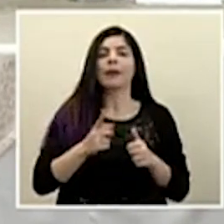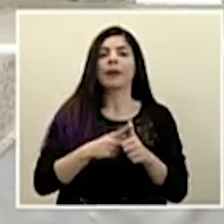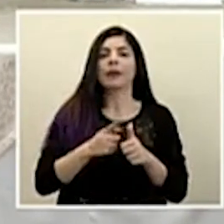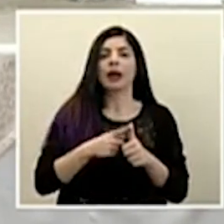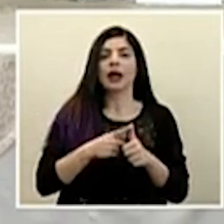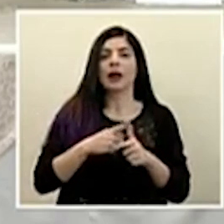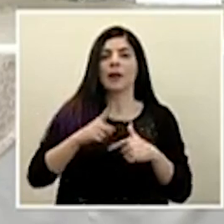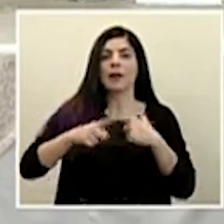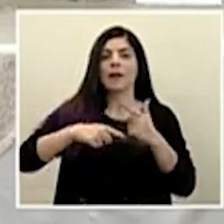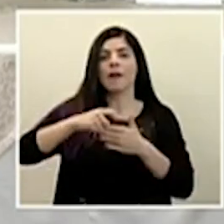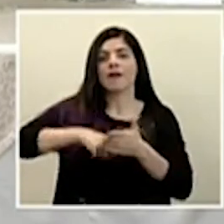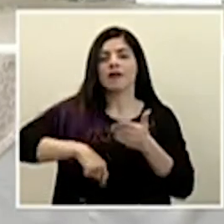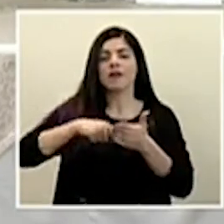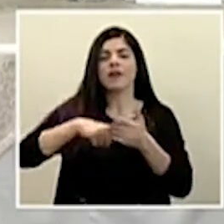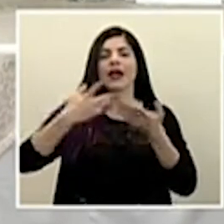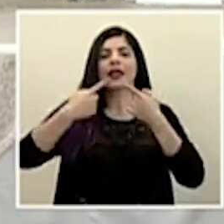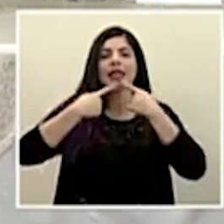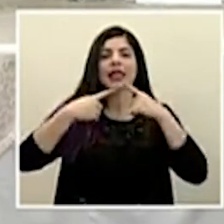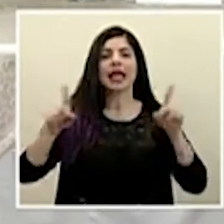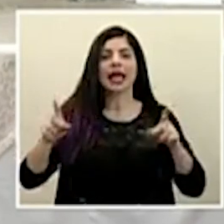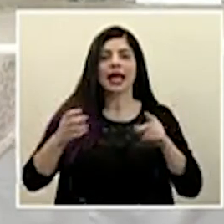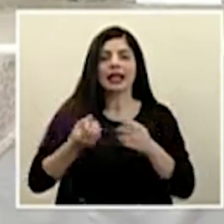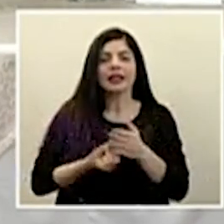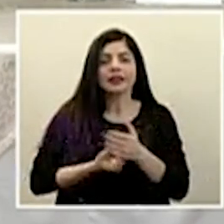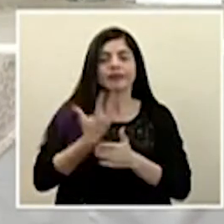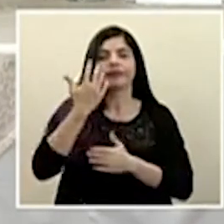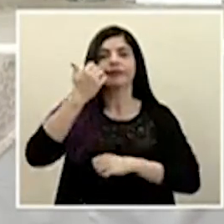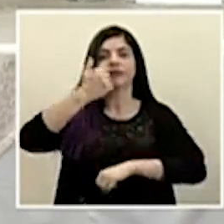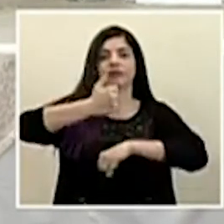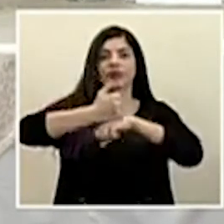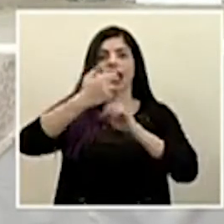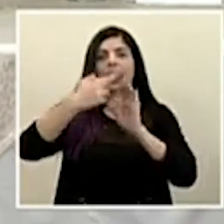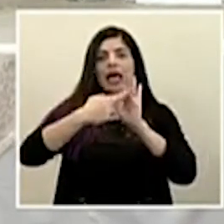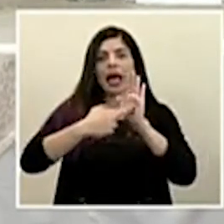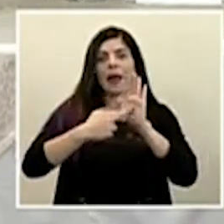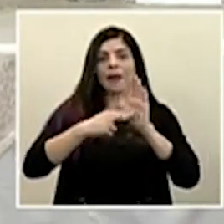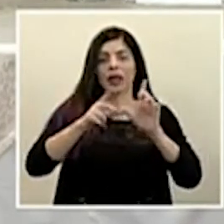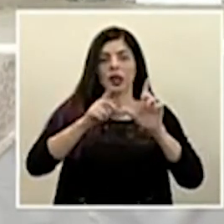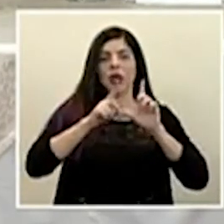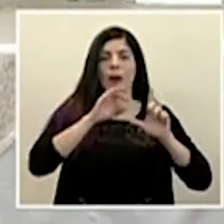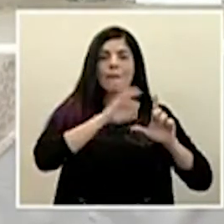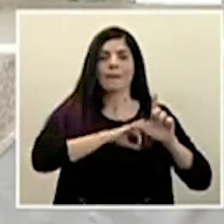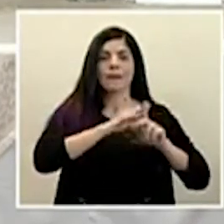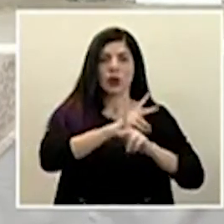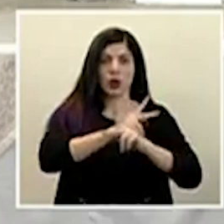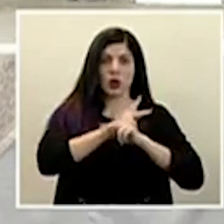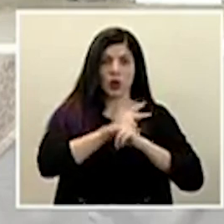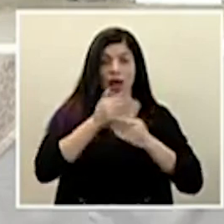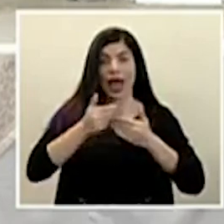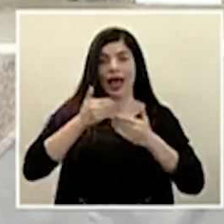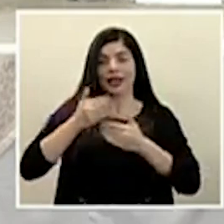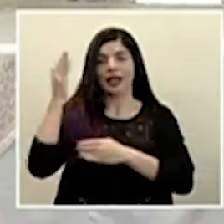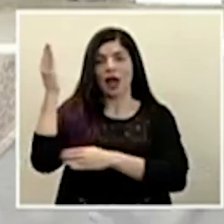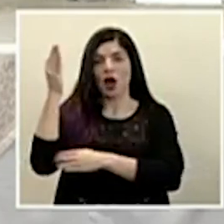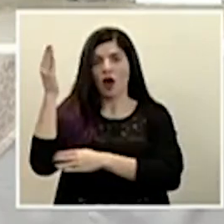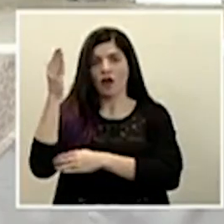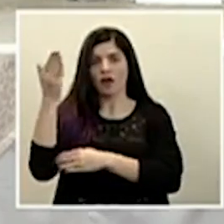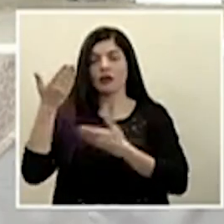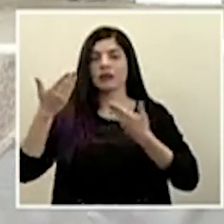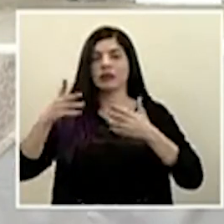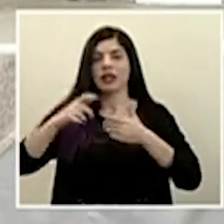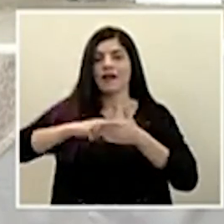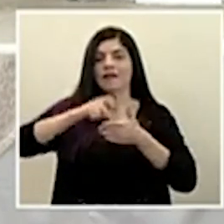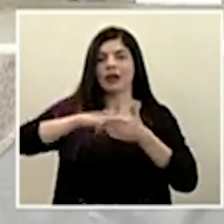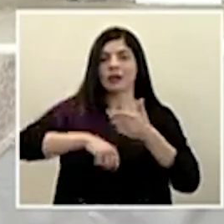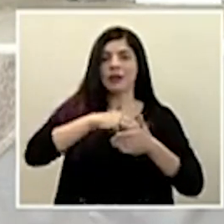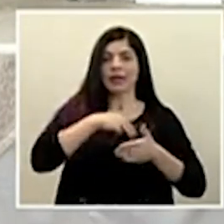procederemos a firmar el decreto de creación y reglamentación del Bono Proteger. previo a la conferencia de prensa, firmó la